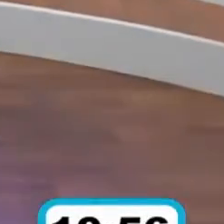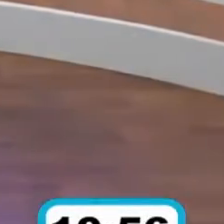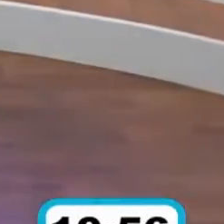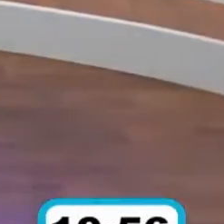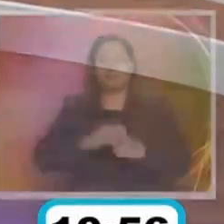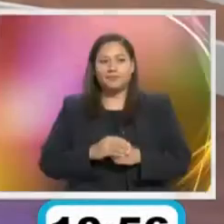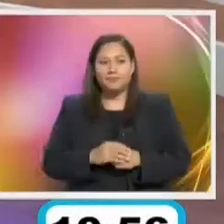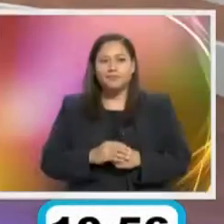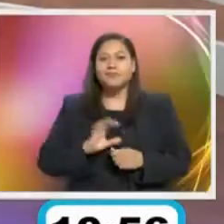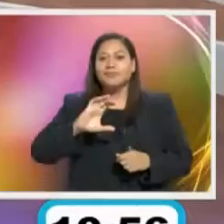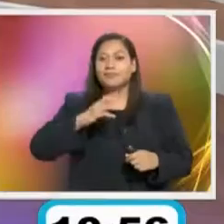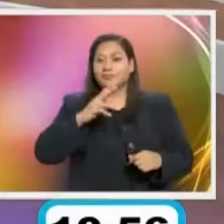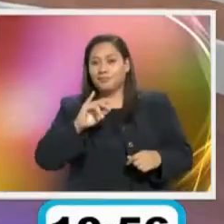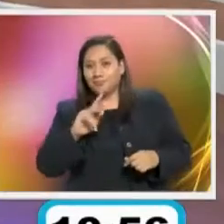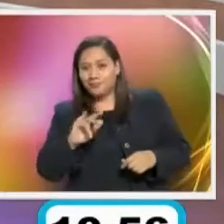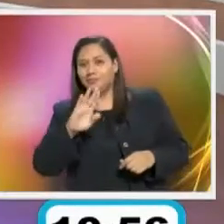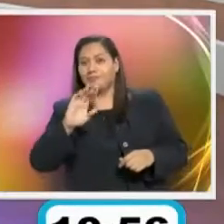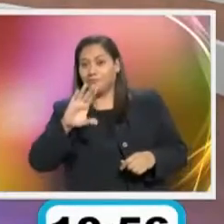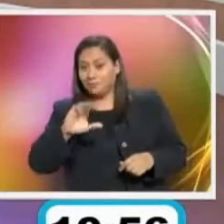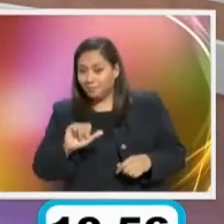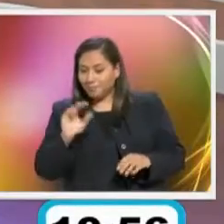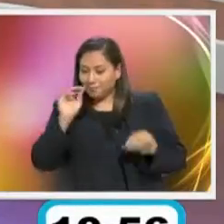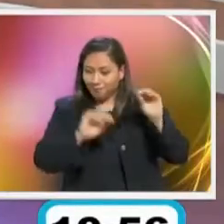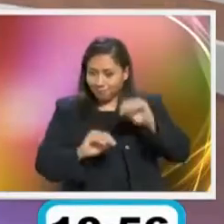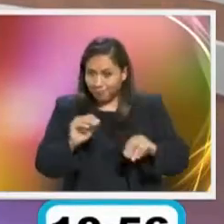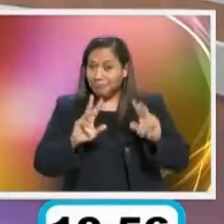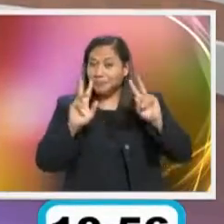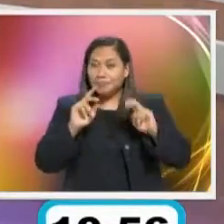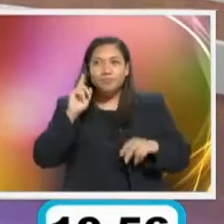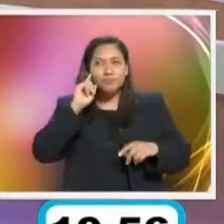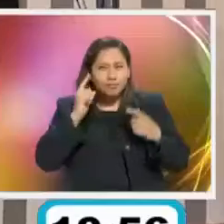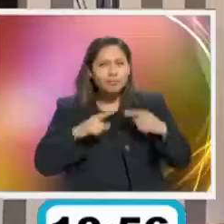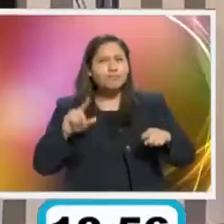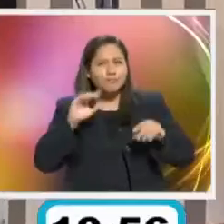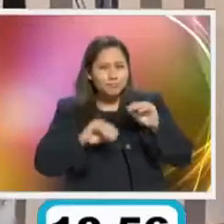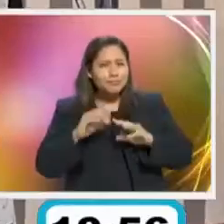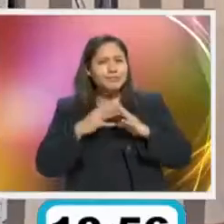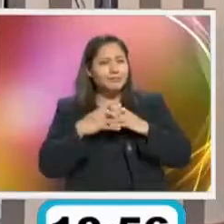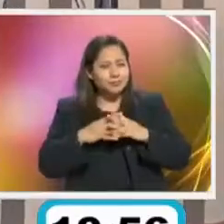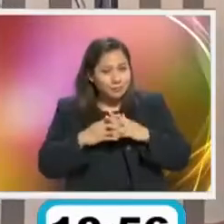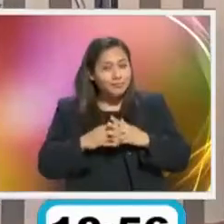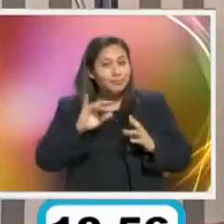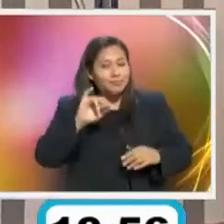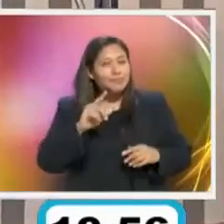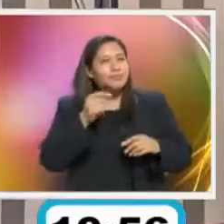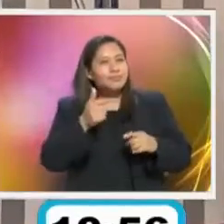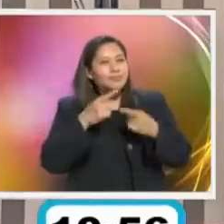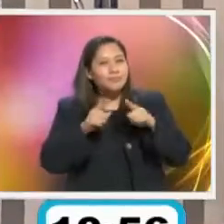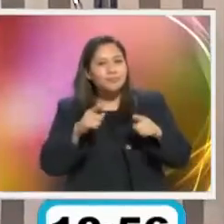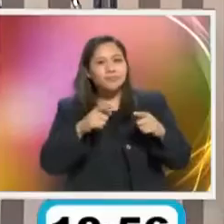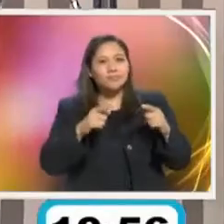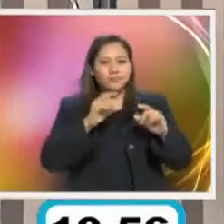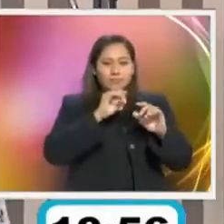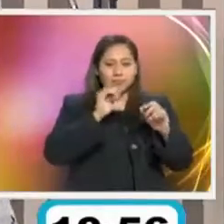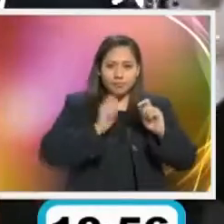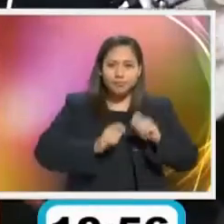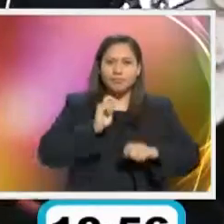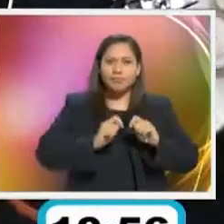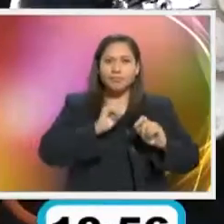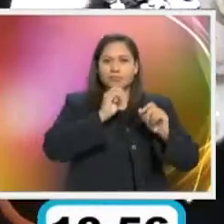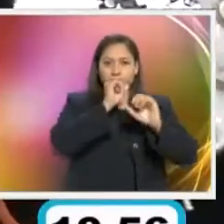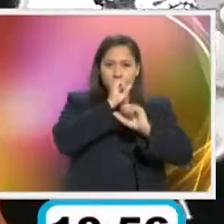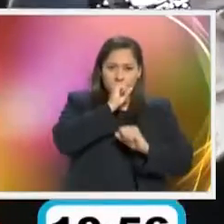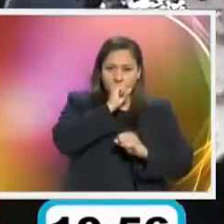Shakey Bomba, definitivamente ustedes son una mezcla de géneros y de música. También estoy viendo que tienen diferentes instrumentos musicales que